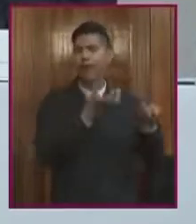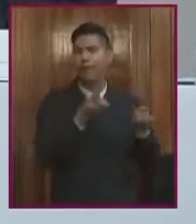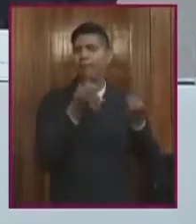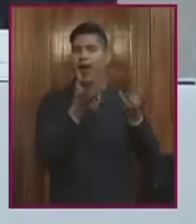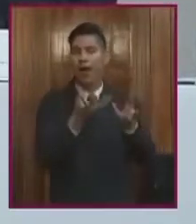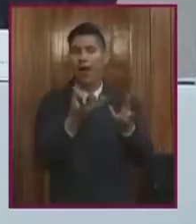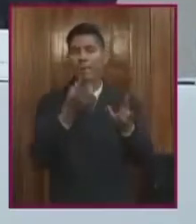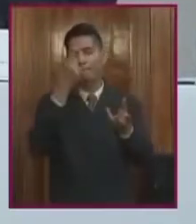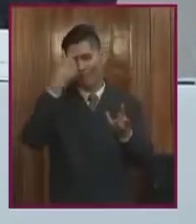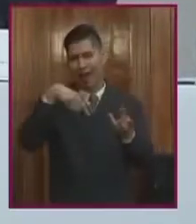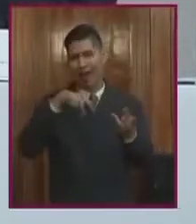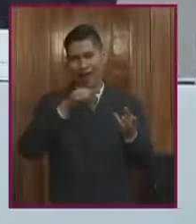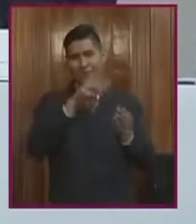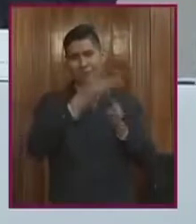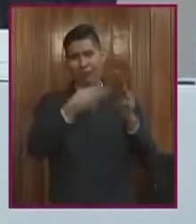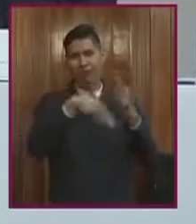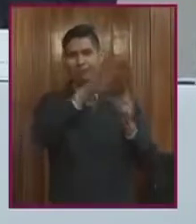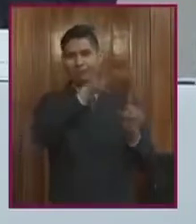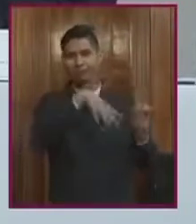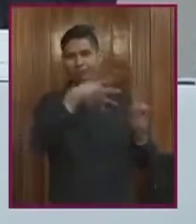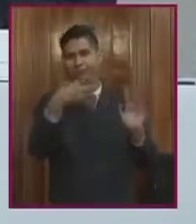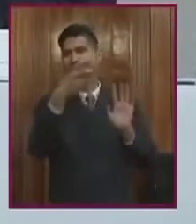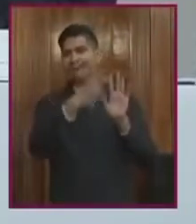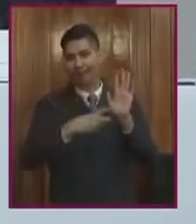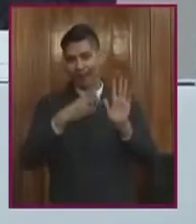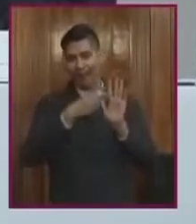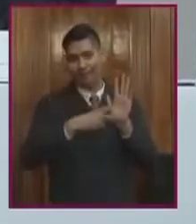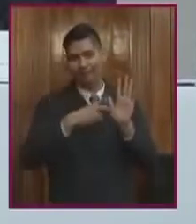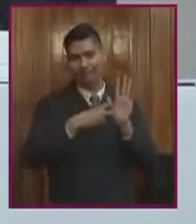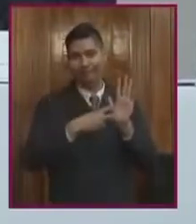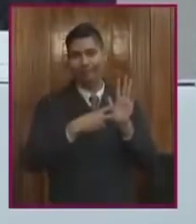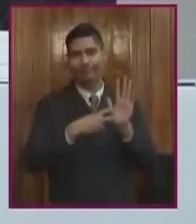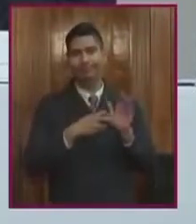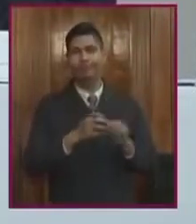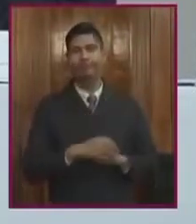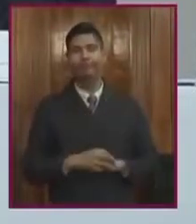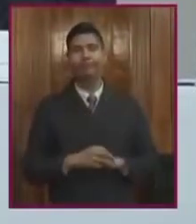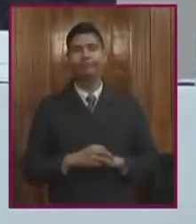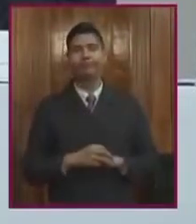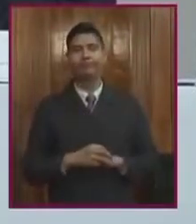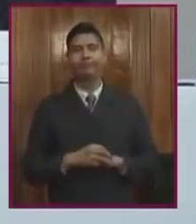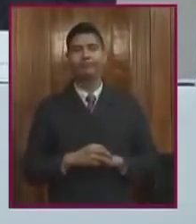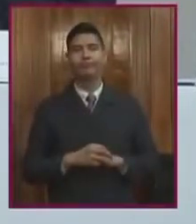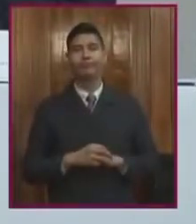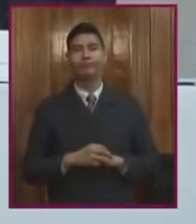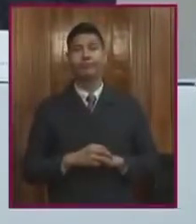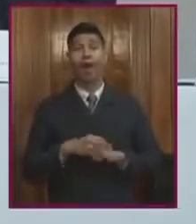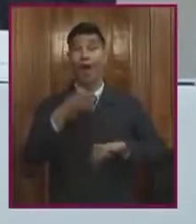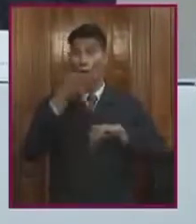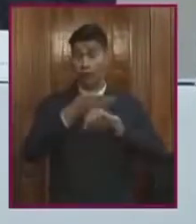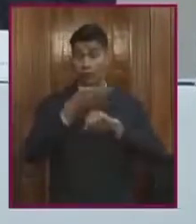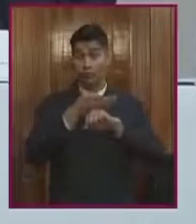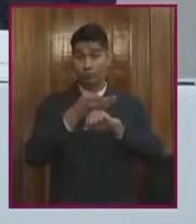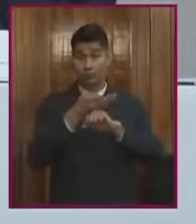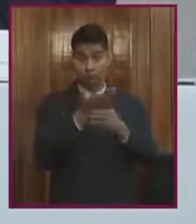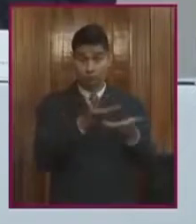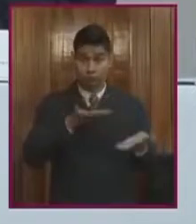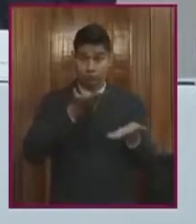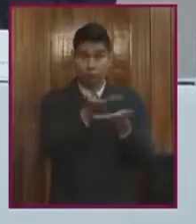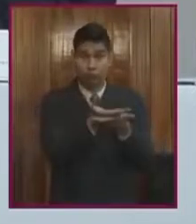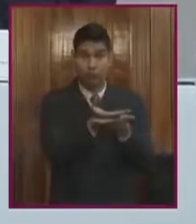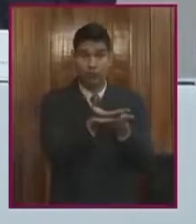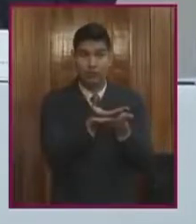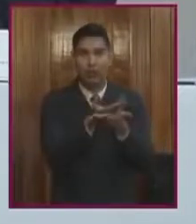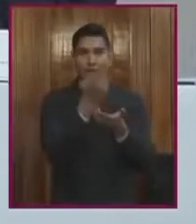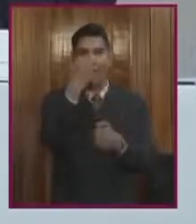sobre el marco curricular y el plan de estudios de la educación básica que estamos poniendo a consideración de